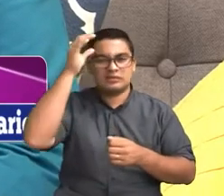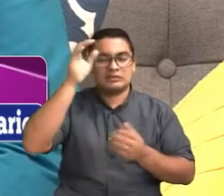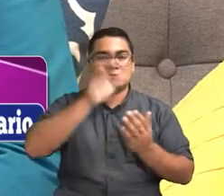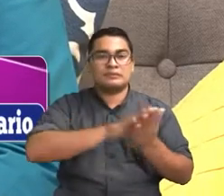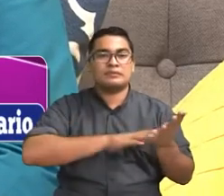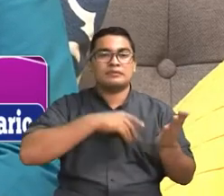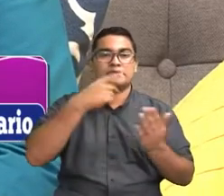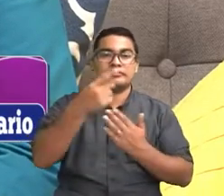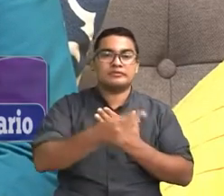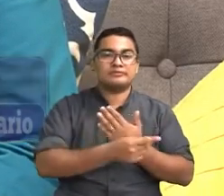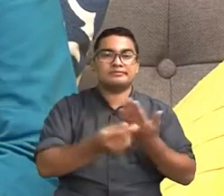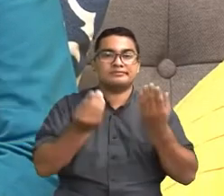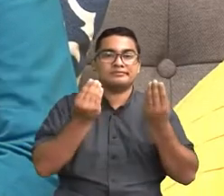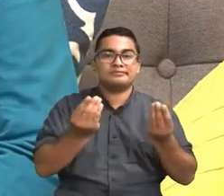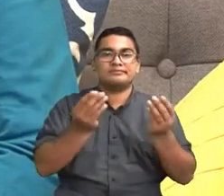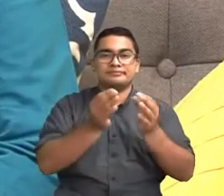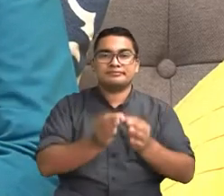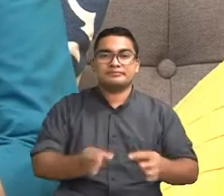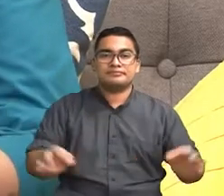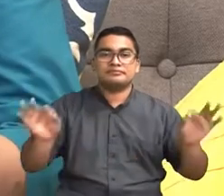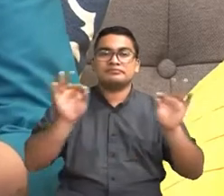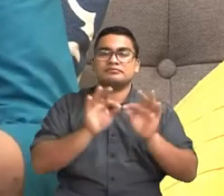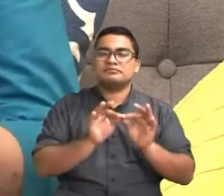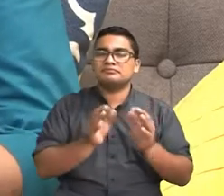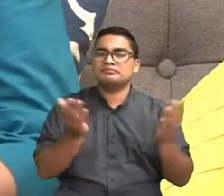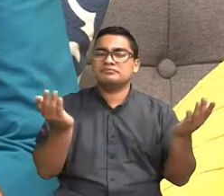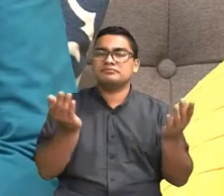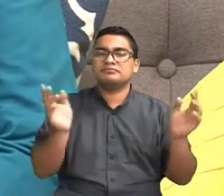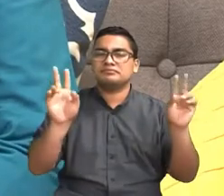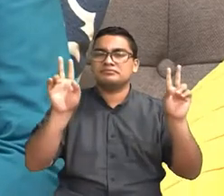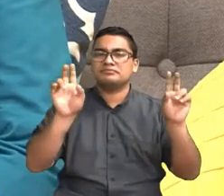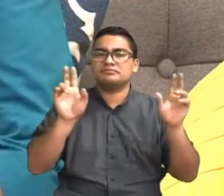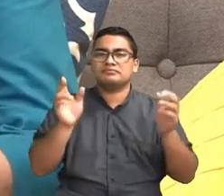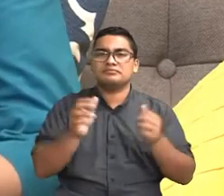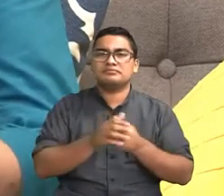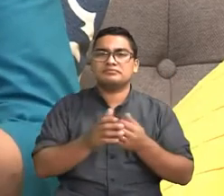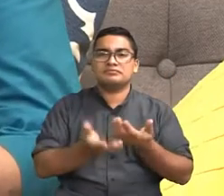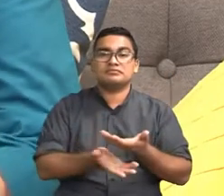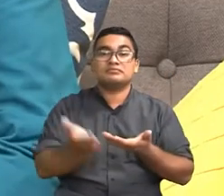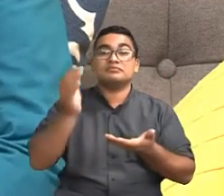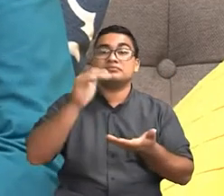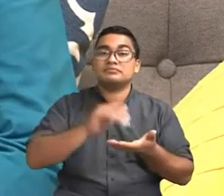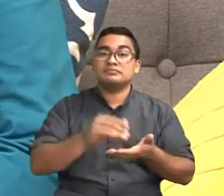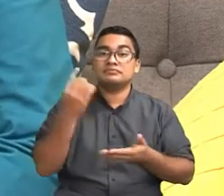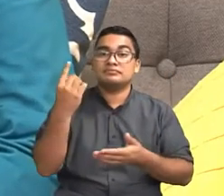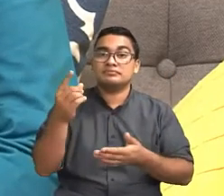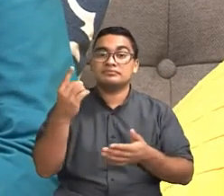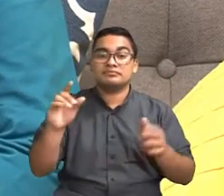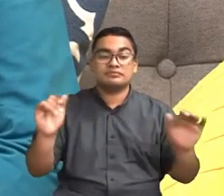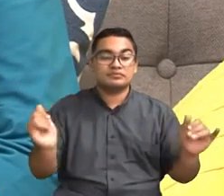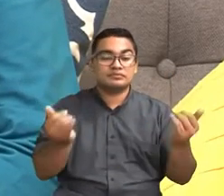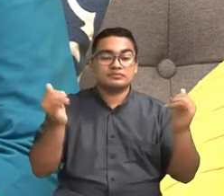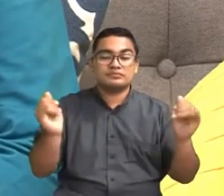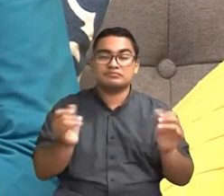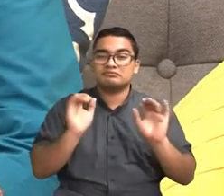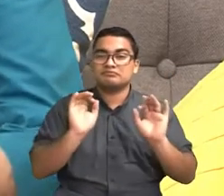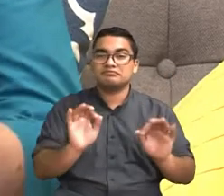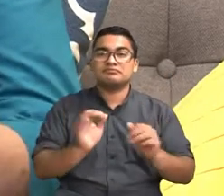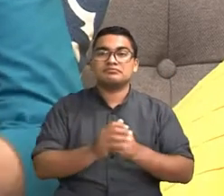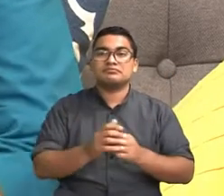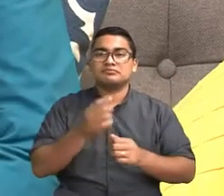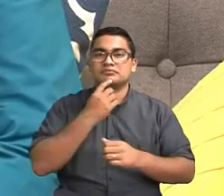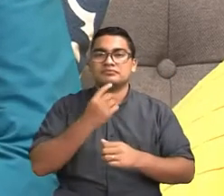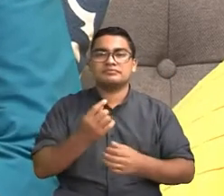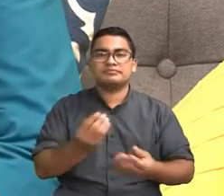tan importantes que tiene que ver con la restitución del derecho a la recreación, ha habido,